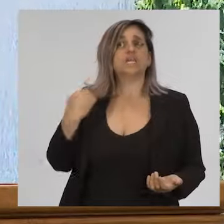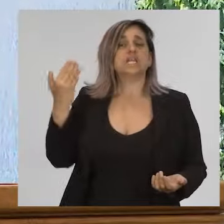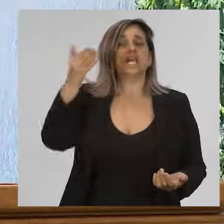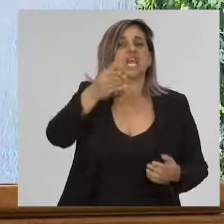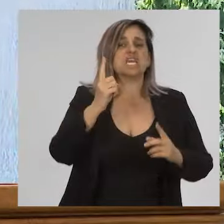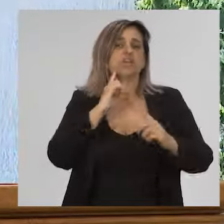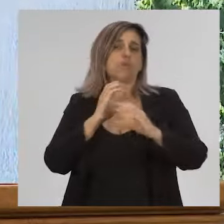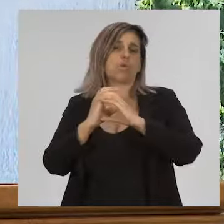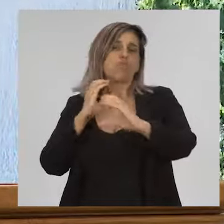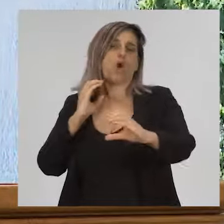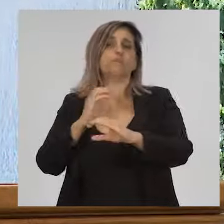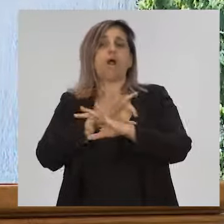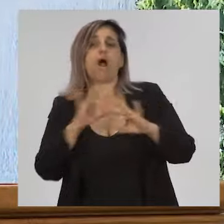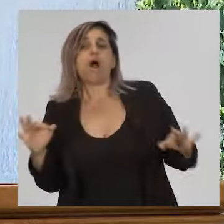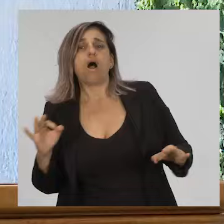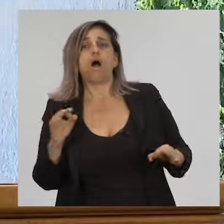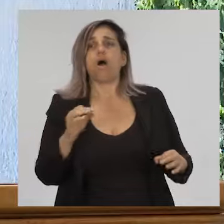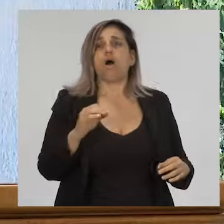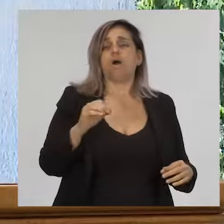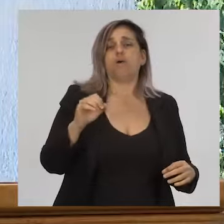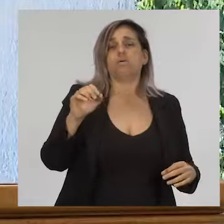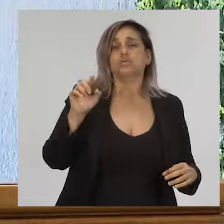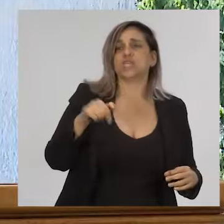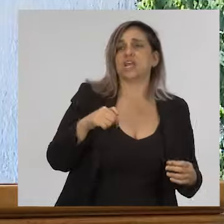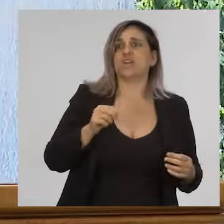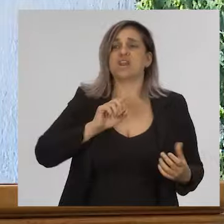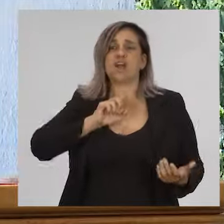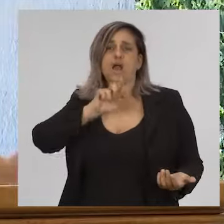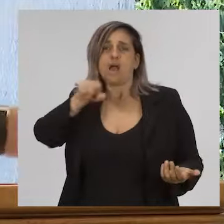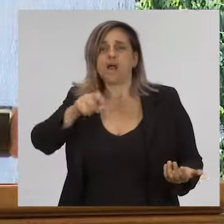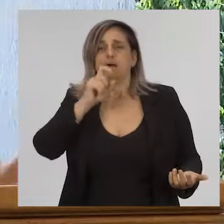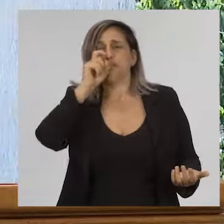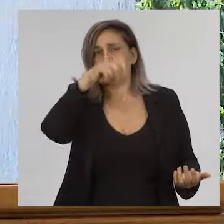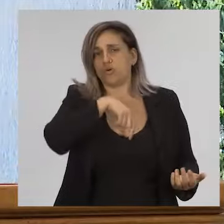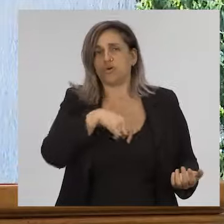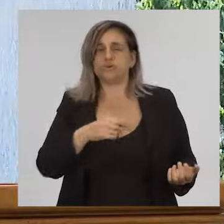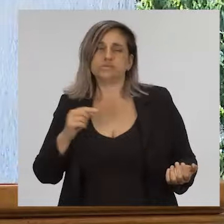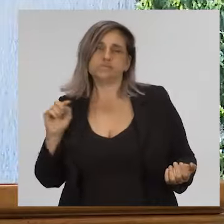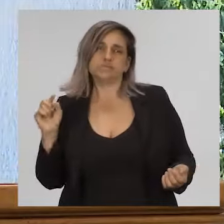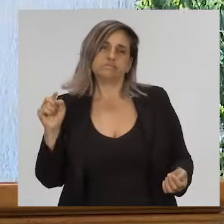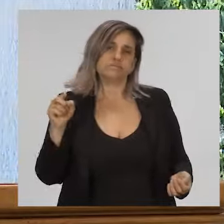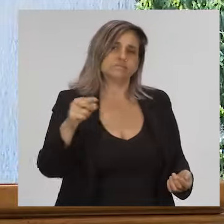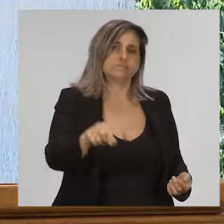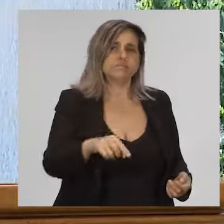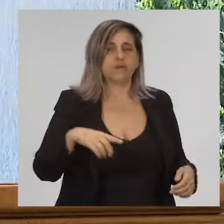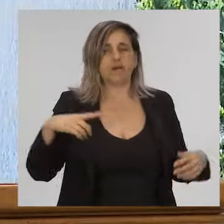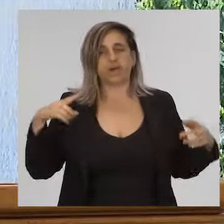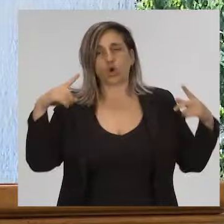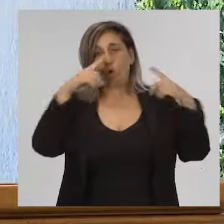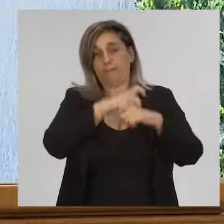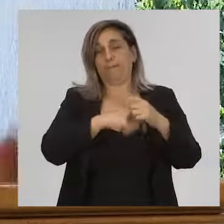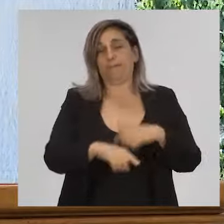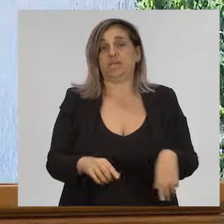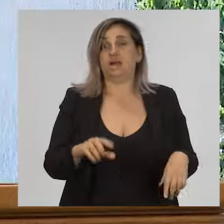chiquilín que tiene que ir a tomarse un bondi o que lo lleven a Montevideo, es mucho más